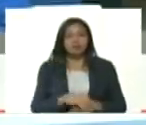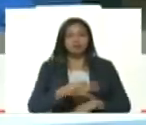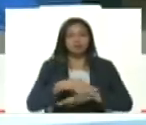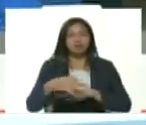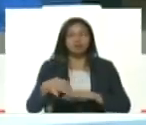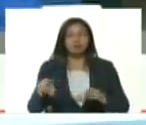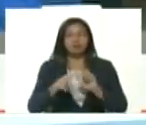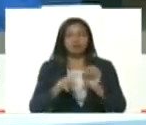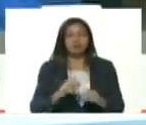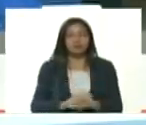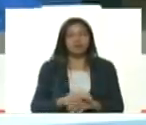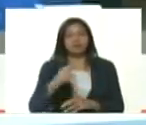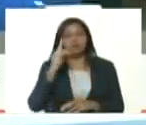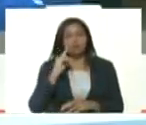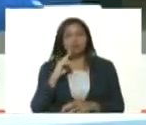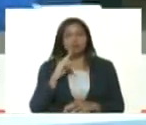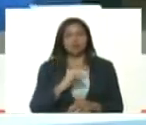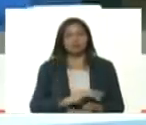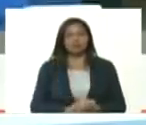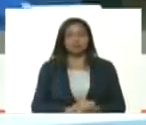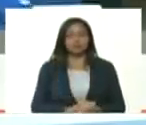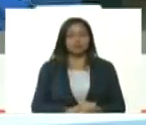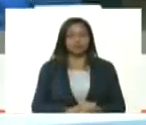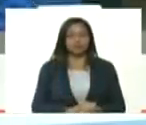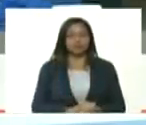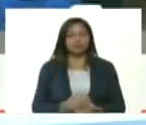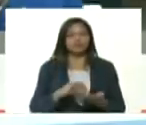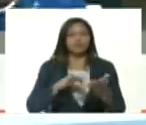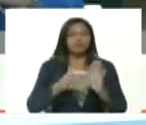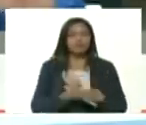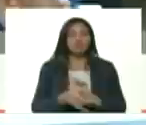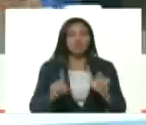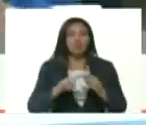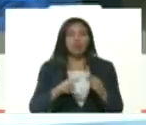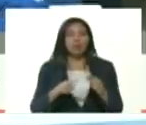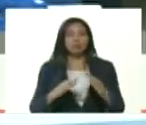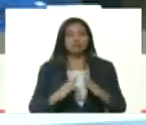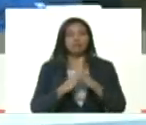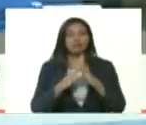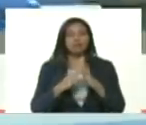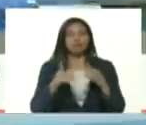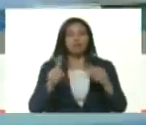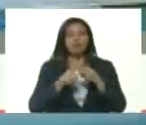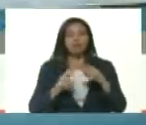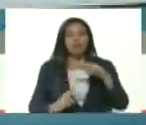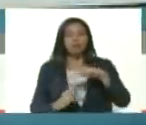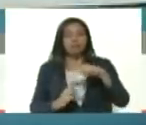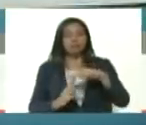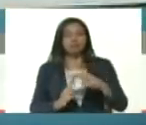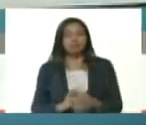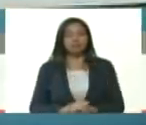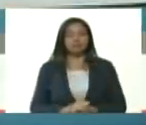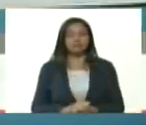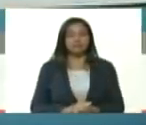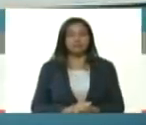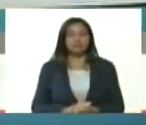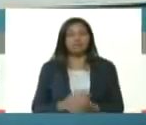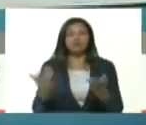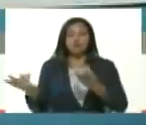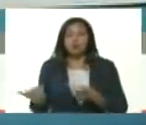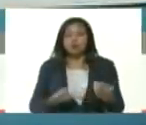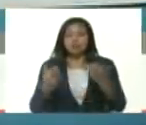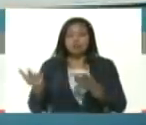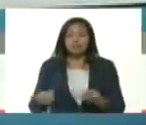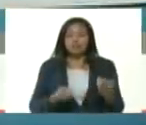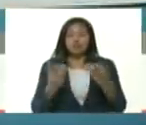municipio Simón Bolívar, o sea, quiere decir San Antonio del Táchira, Ureña, Rubio, que han recibido una